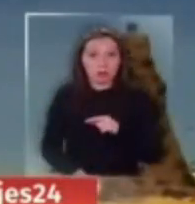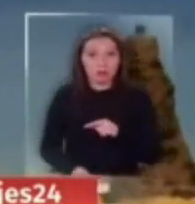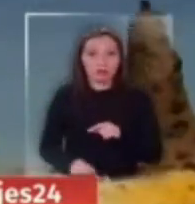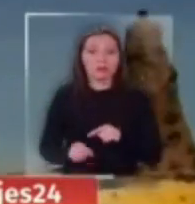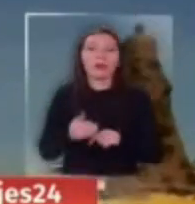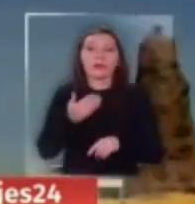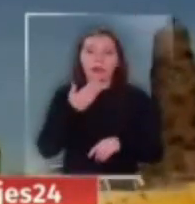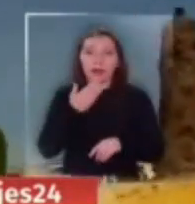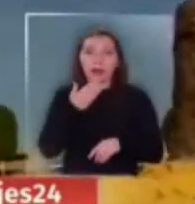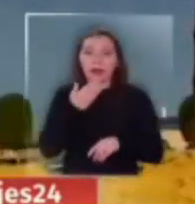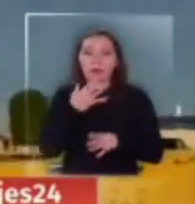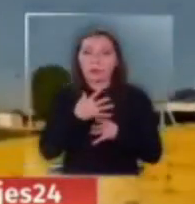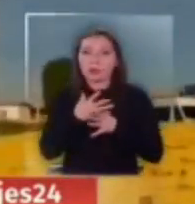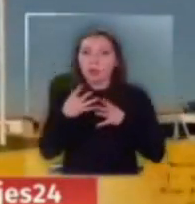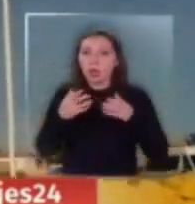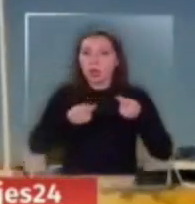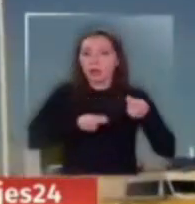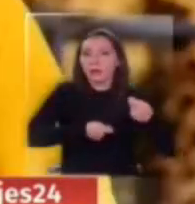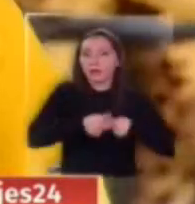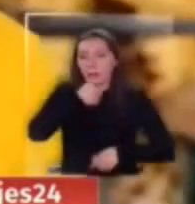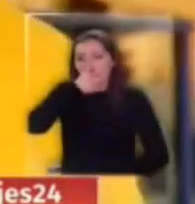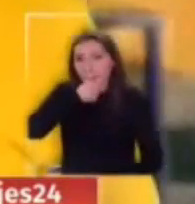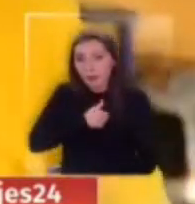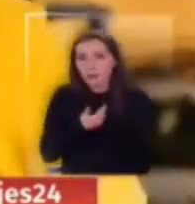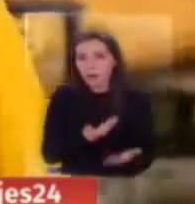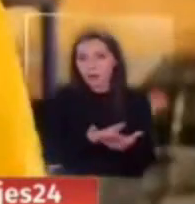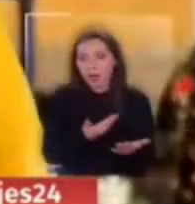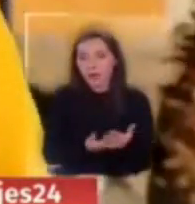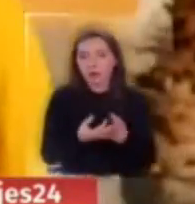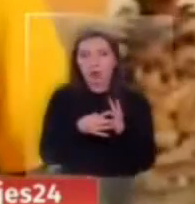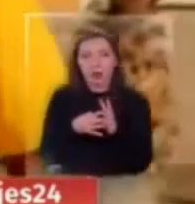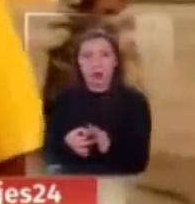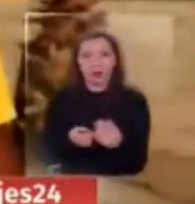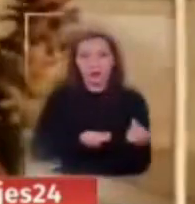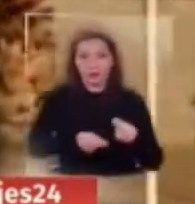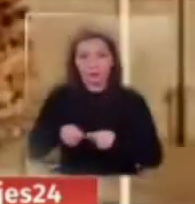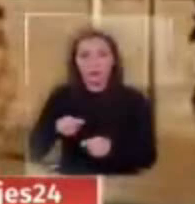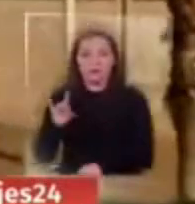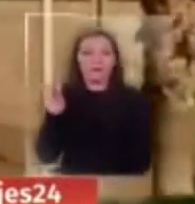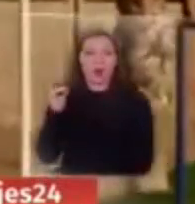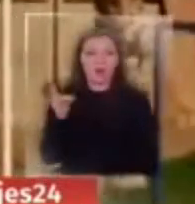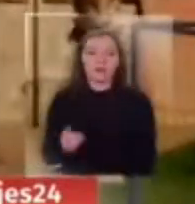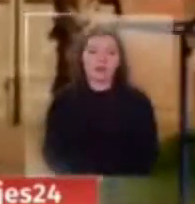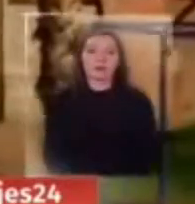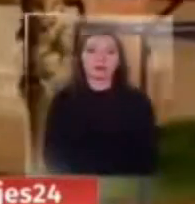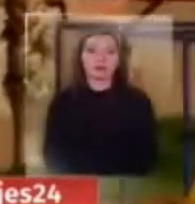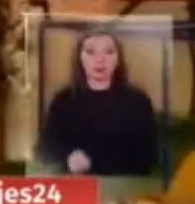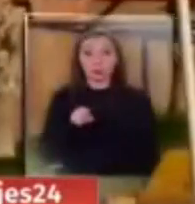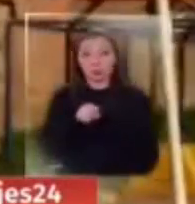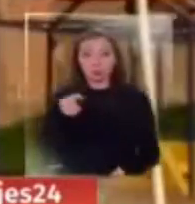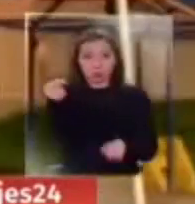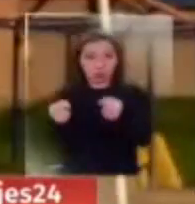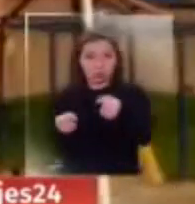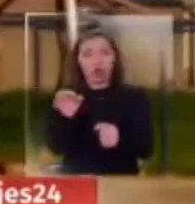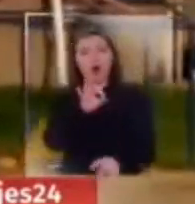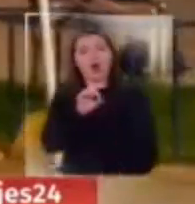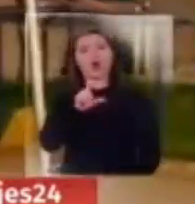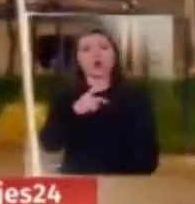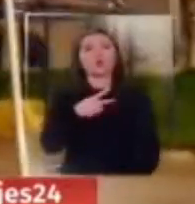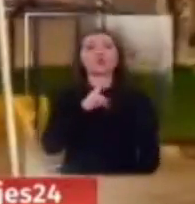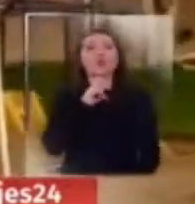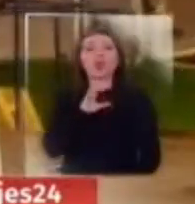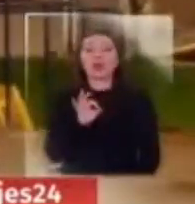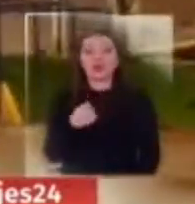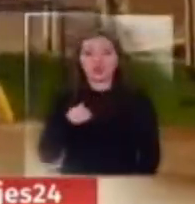es parte de una colosal industria clandestina que se beneficia del contrabando boliviano. ¿Es un transportista o un chutero? Soy